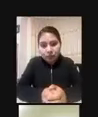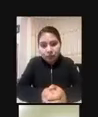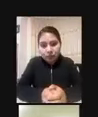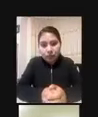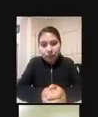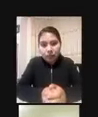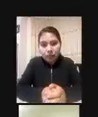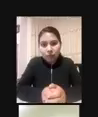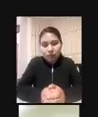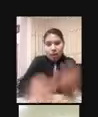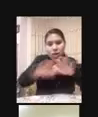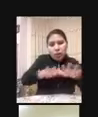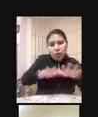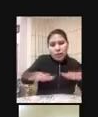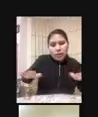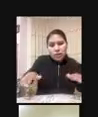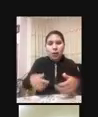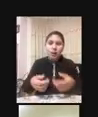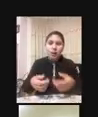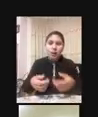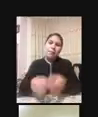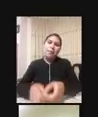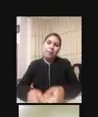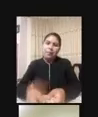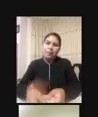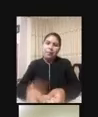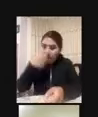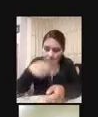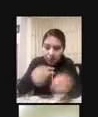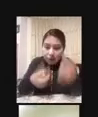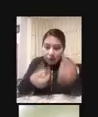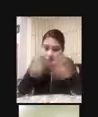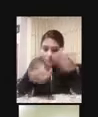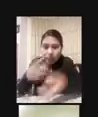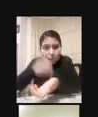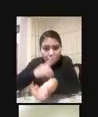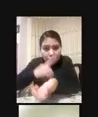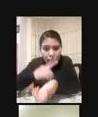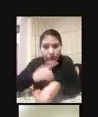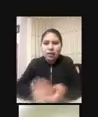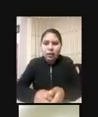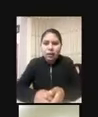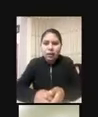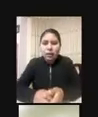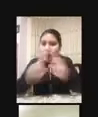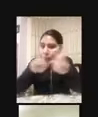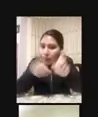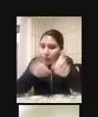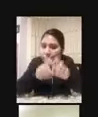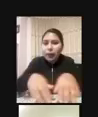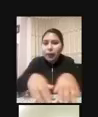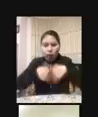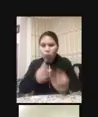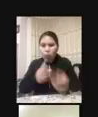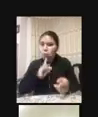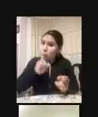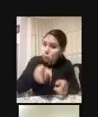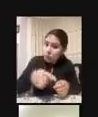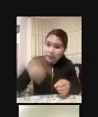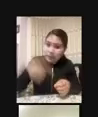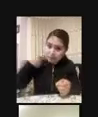por primera vez al consultorio, nosotros tenemos que saber cuáles son los hábitos de higiene dental que ya se le ha inculcado en casa.